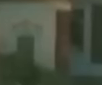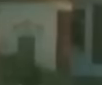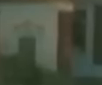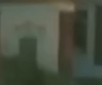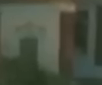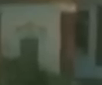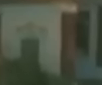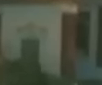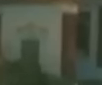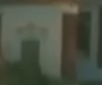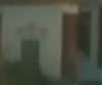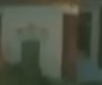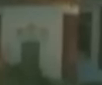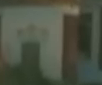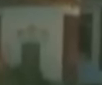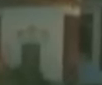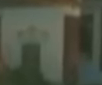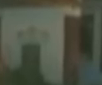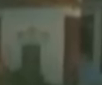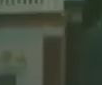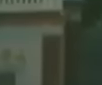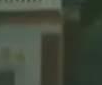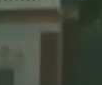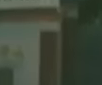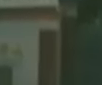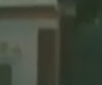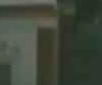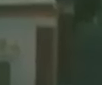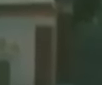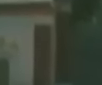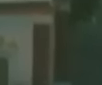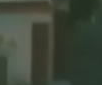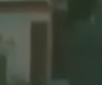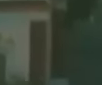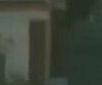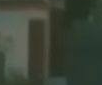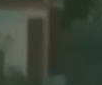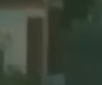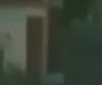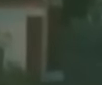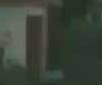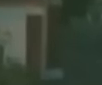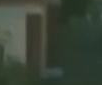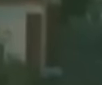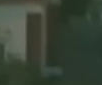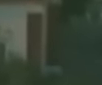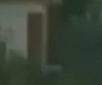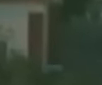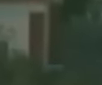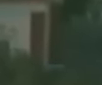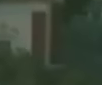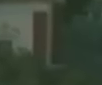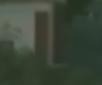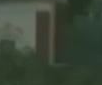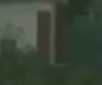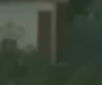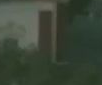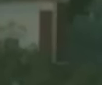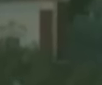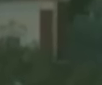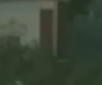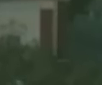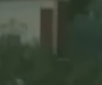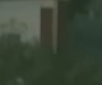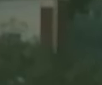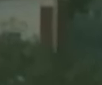oposición independiente. Ellos han manifestado que creen en la reconciliación, en el reencuentro, en la paz, pero sobre todo creen en